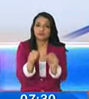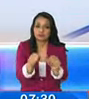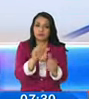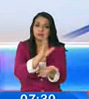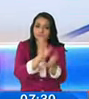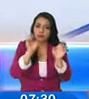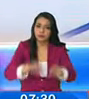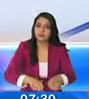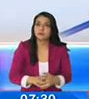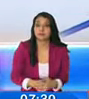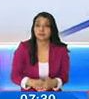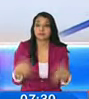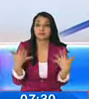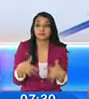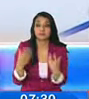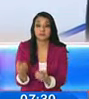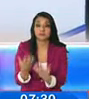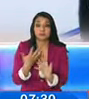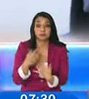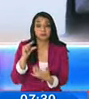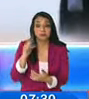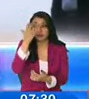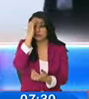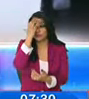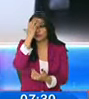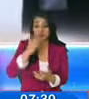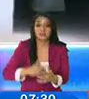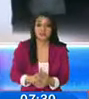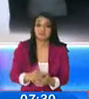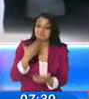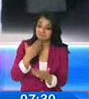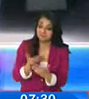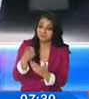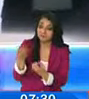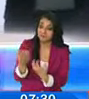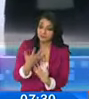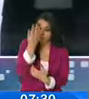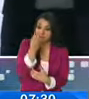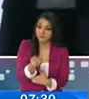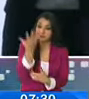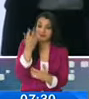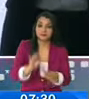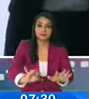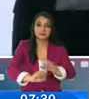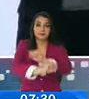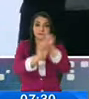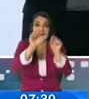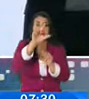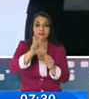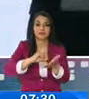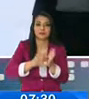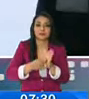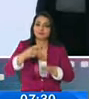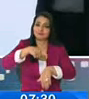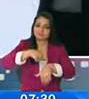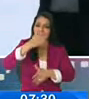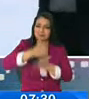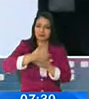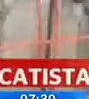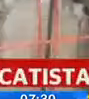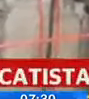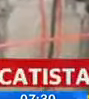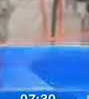entidad. Preocupante información la que nos has traído, Moni. Te agradecemos y te deseamos una buena mañana. 7:30, momento de una pausa